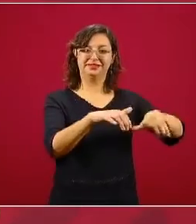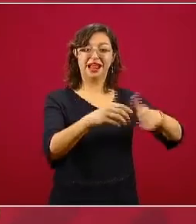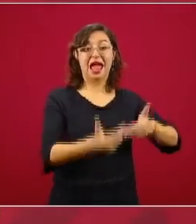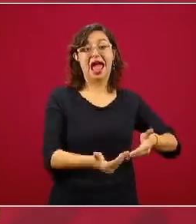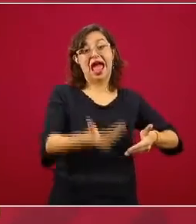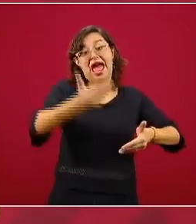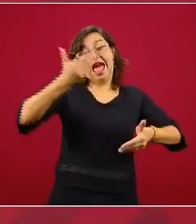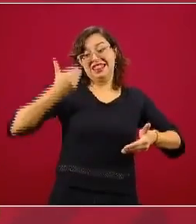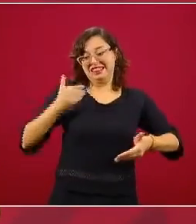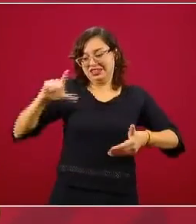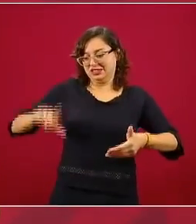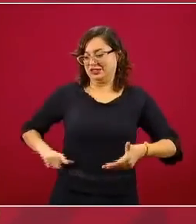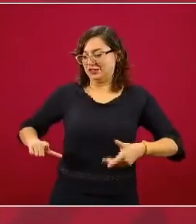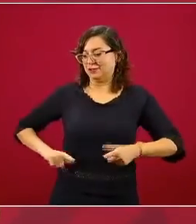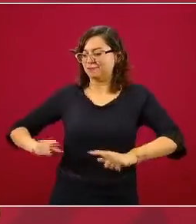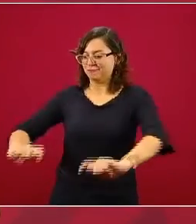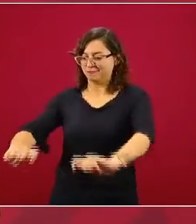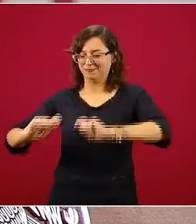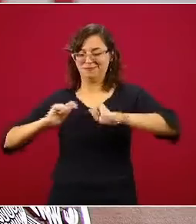que ellos